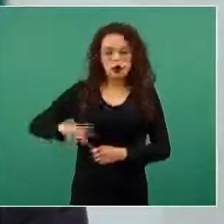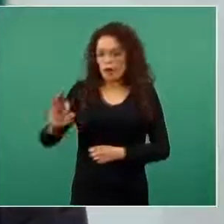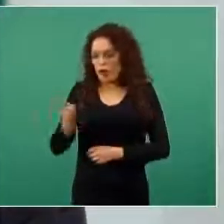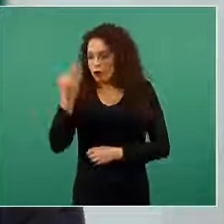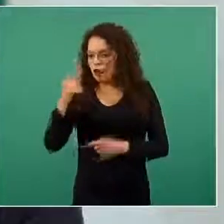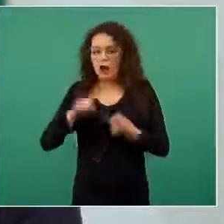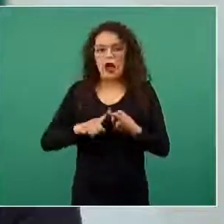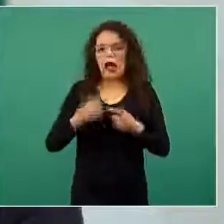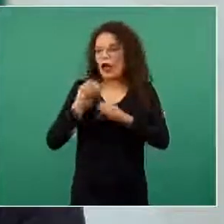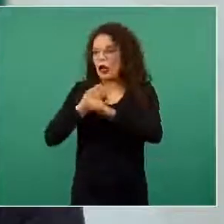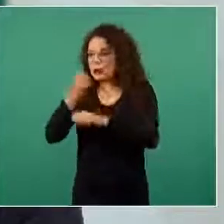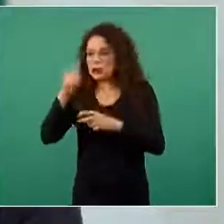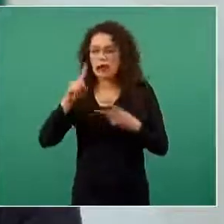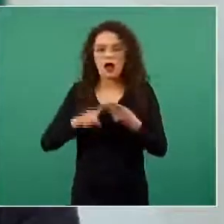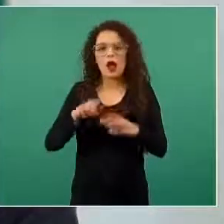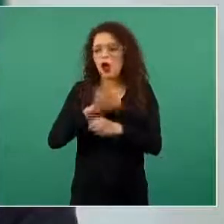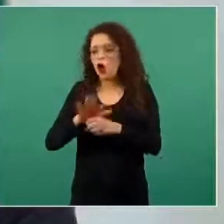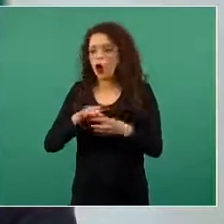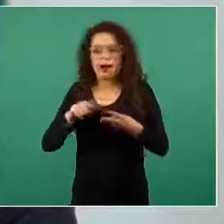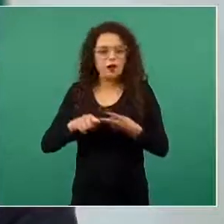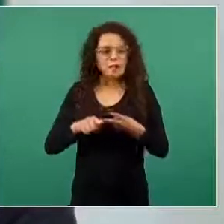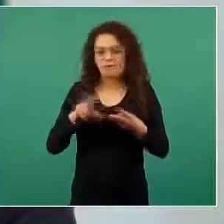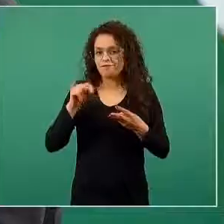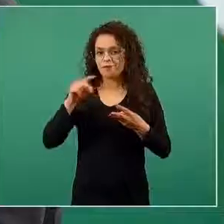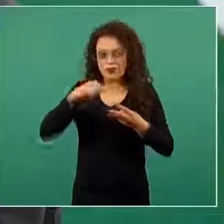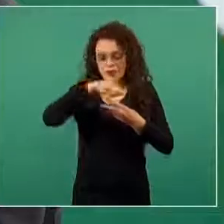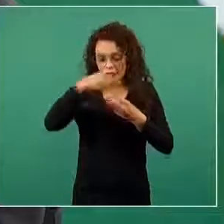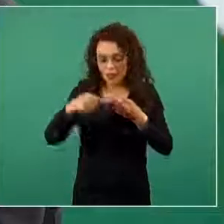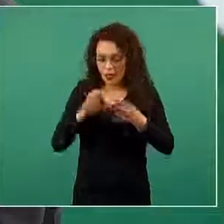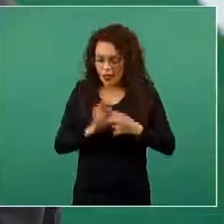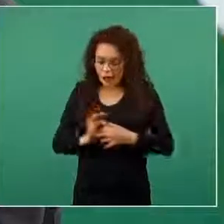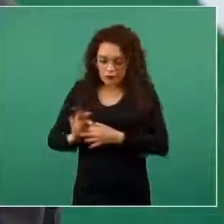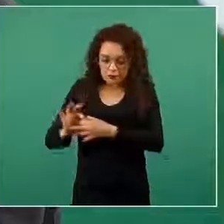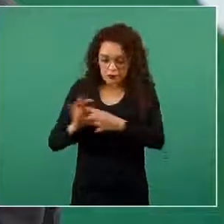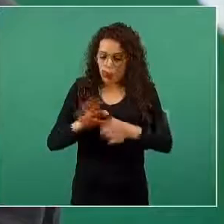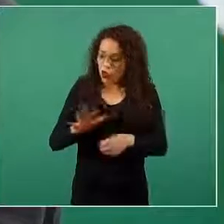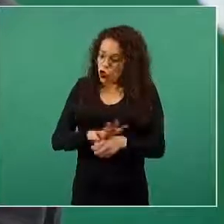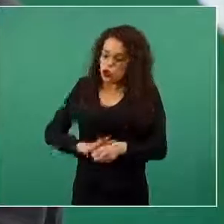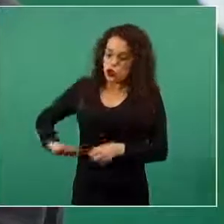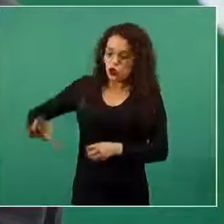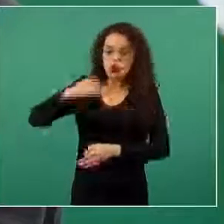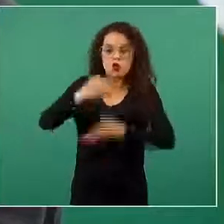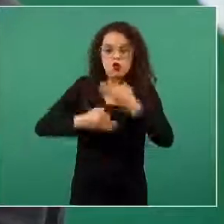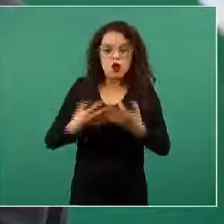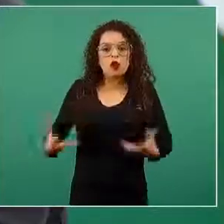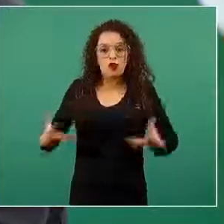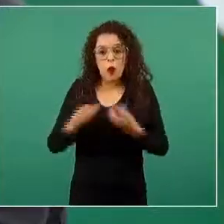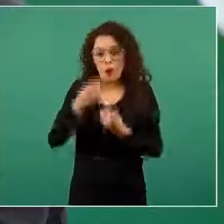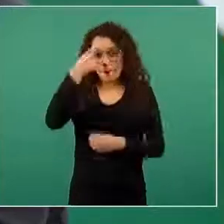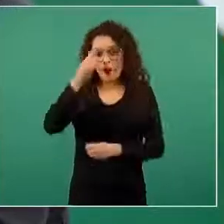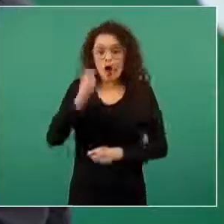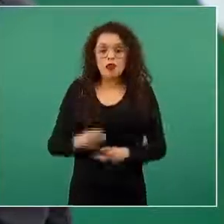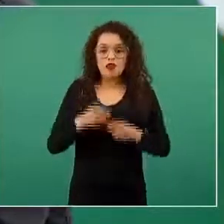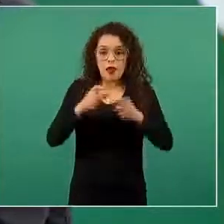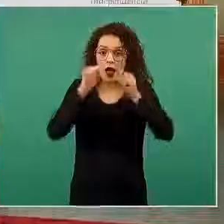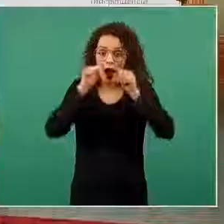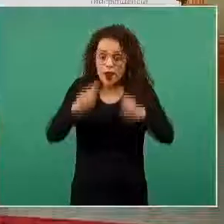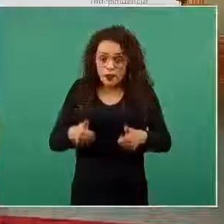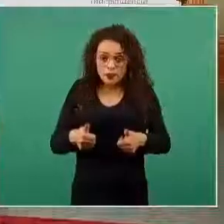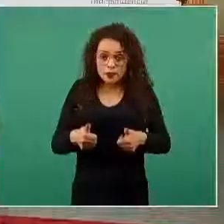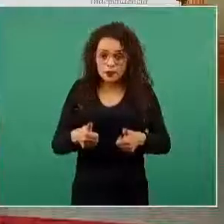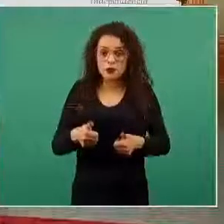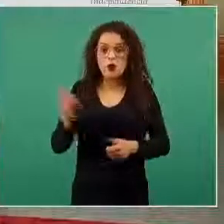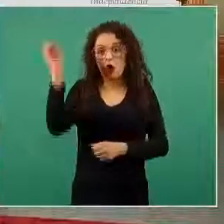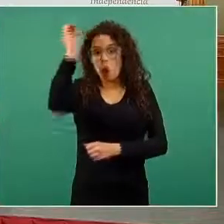gobierno estatal, no hay un gobierno local. Aquí es una población que estamos todos destinados para servir. Tomamos las